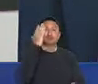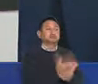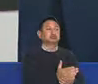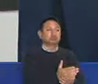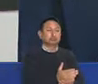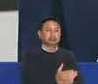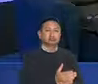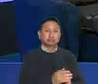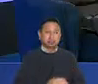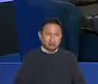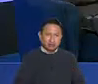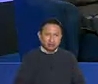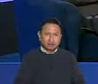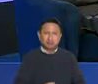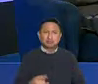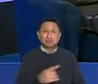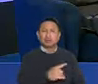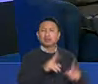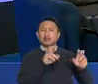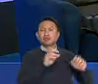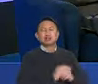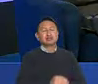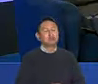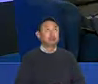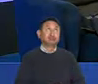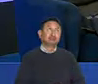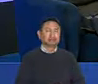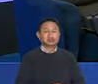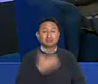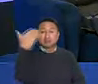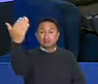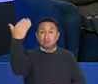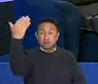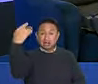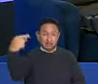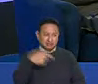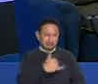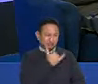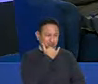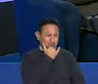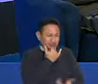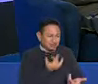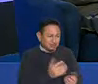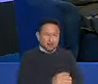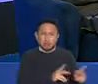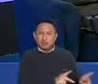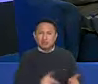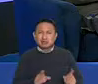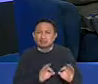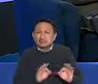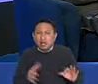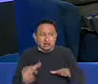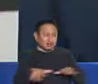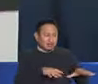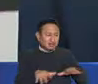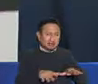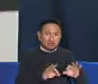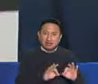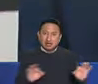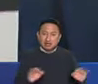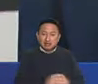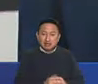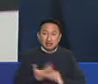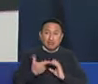cambió las tuberías. Es inaudito, eso es un tema que la alcaldía es inaudita. Y esas actuaciones sin planificación, sin coordinación,